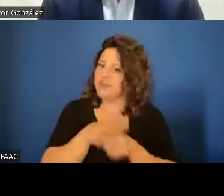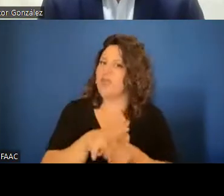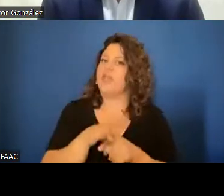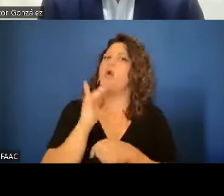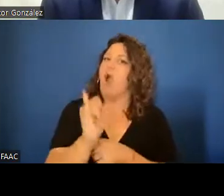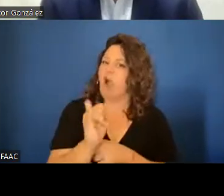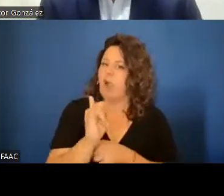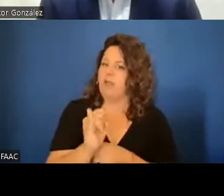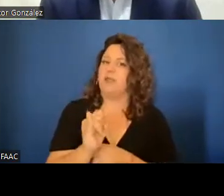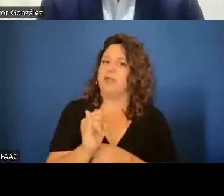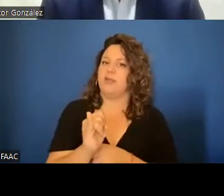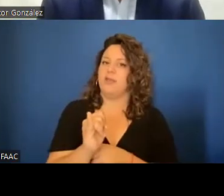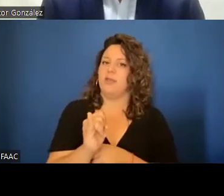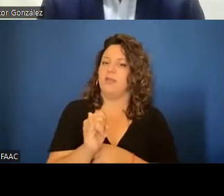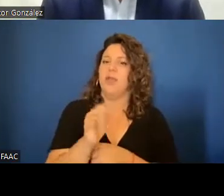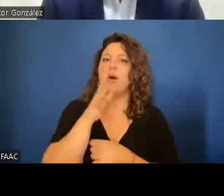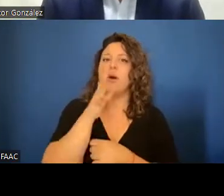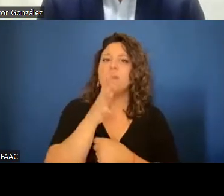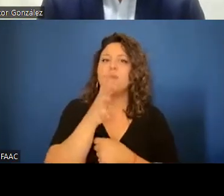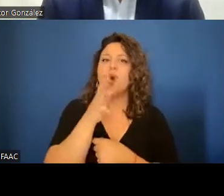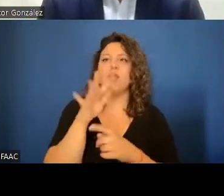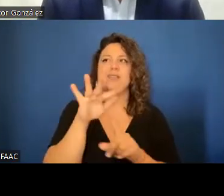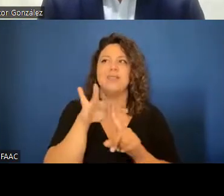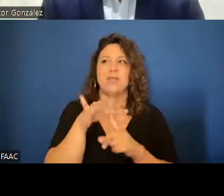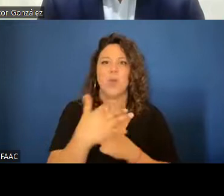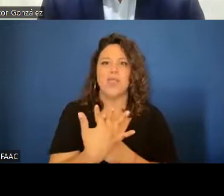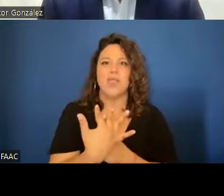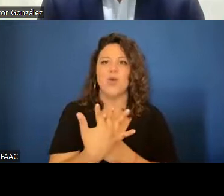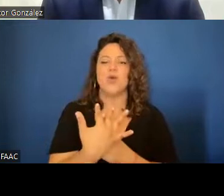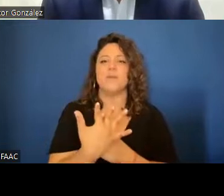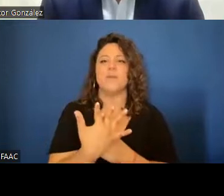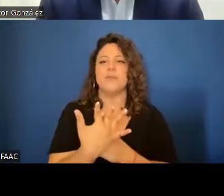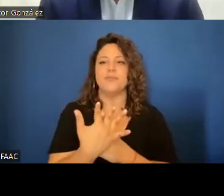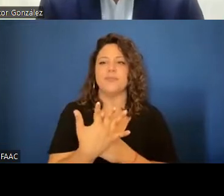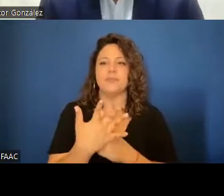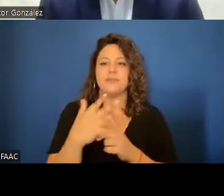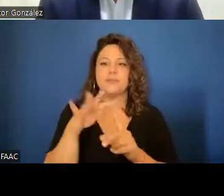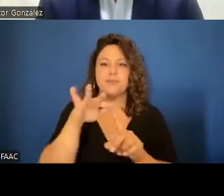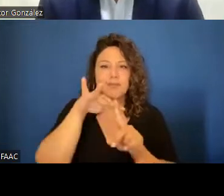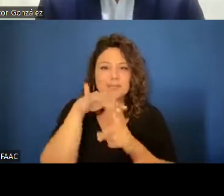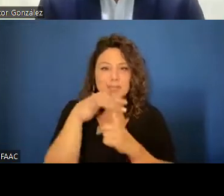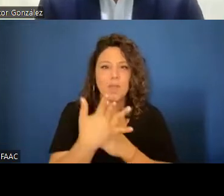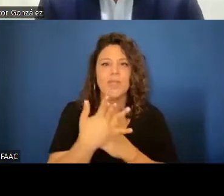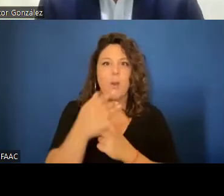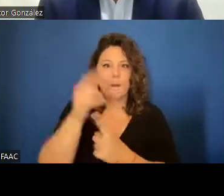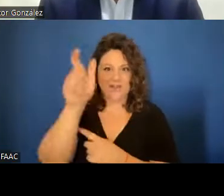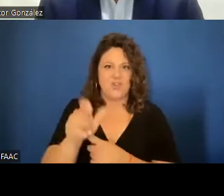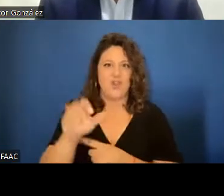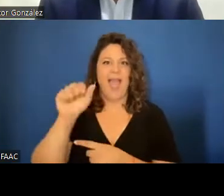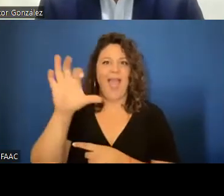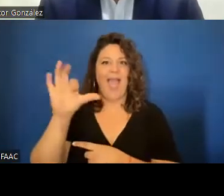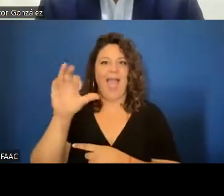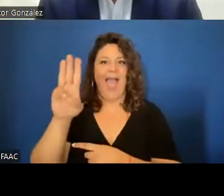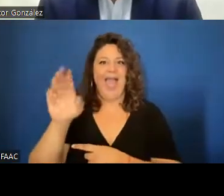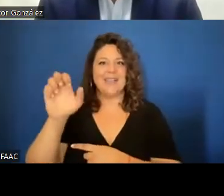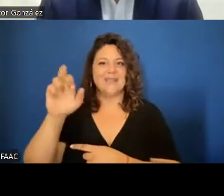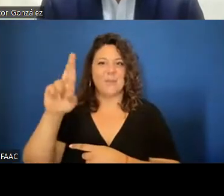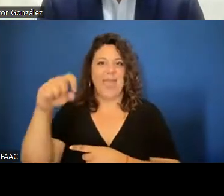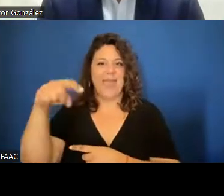forma combatir esa discriminación sufrida, ¿no? por una persona con discapacidad, si no